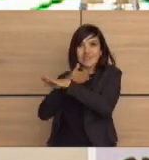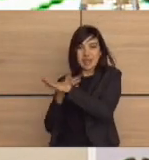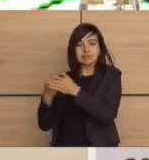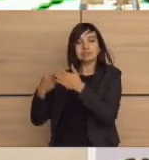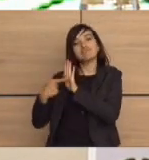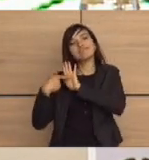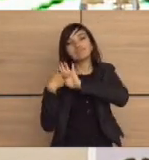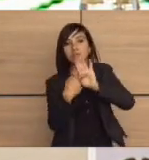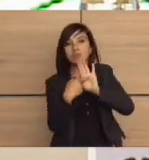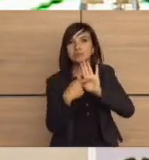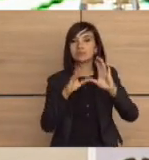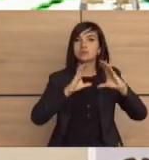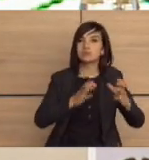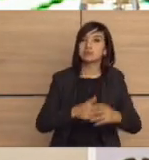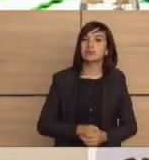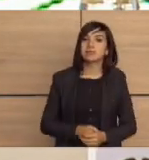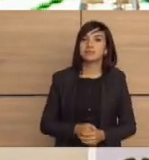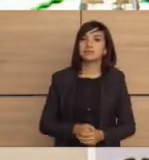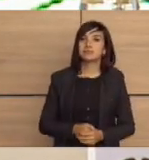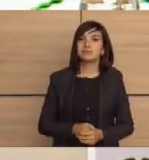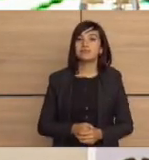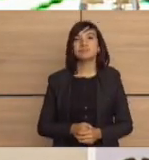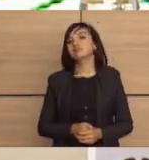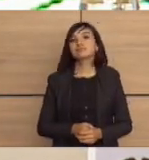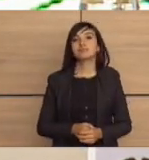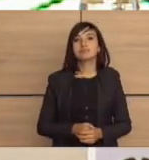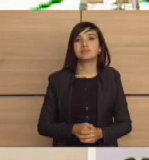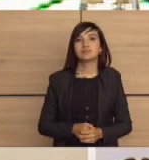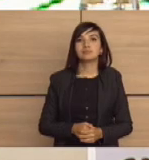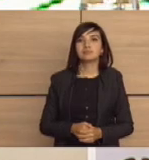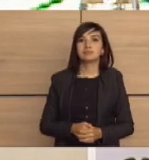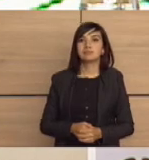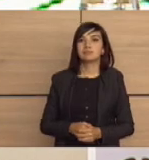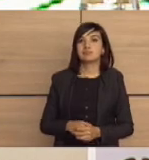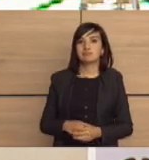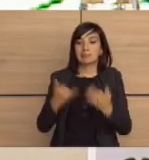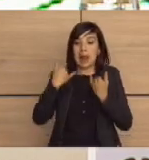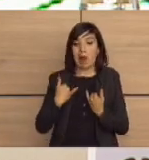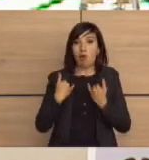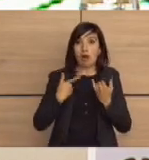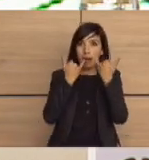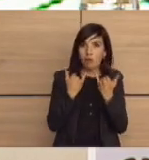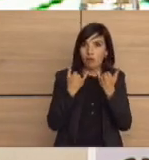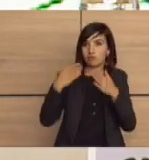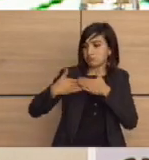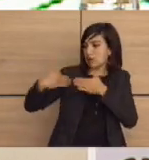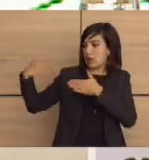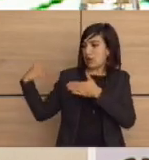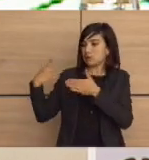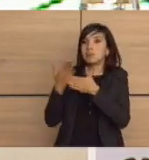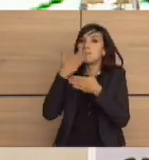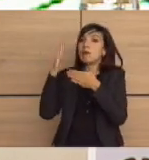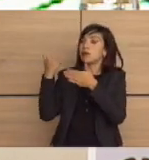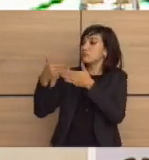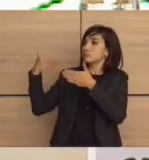en presente. Ellos vivieron en presente. Ellos son pasados respecto de nosotros. Lograr entender eso es